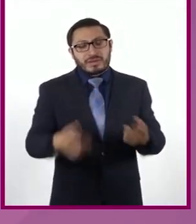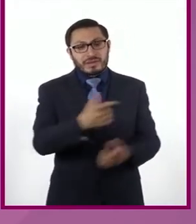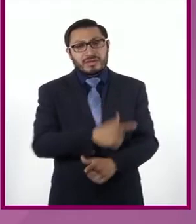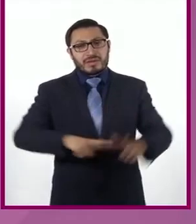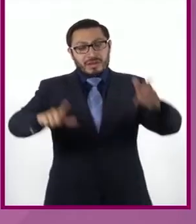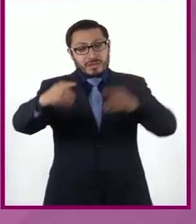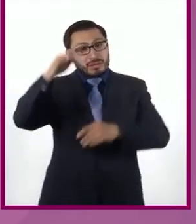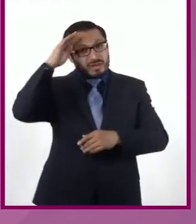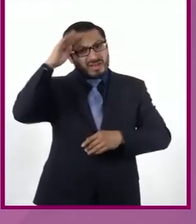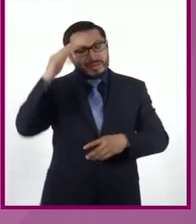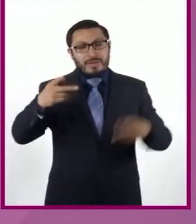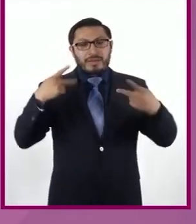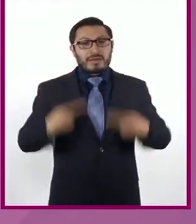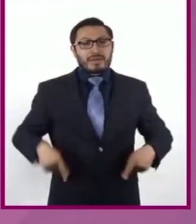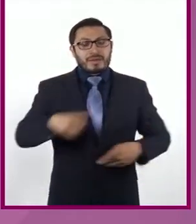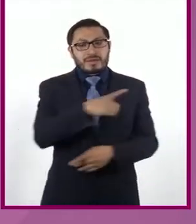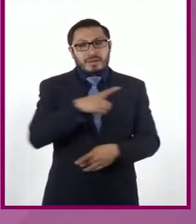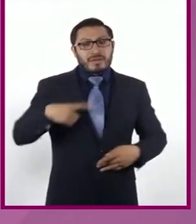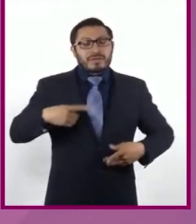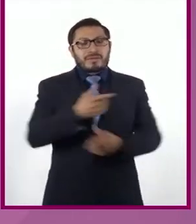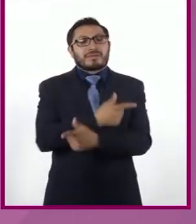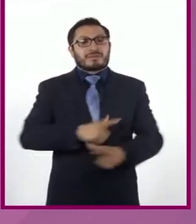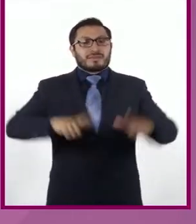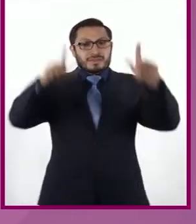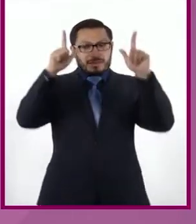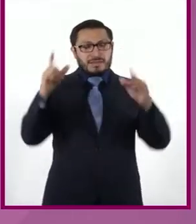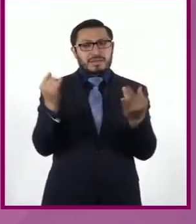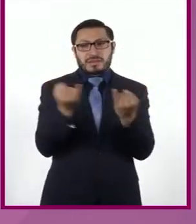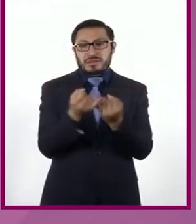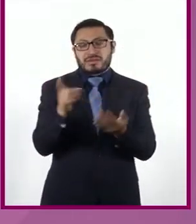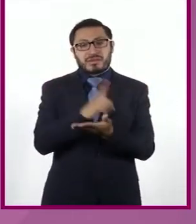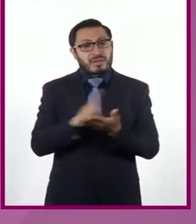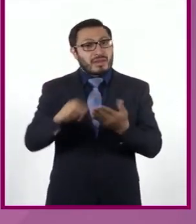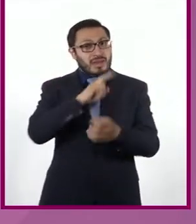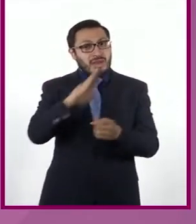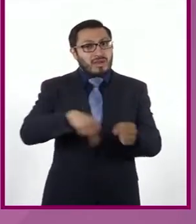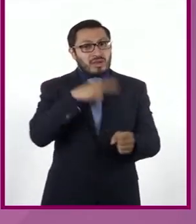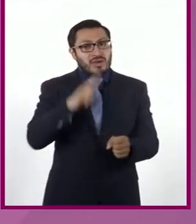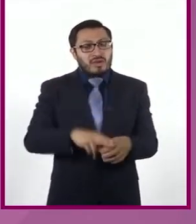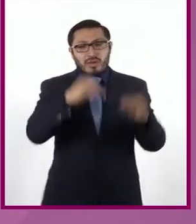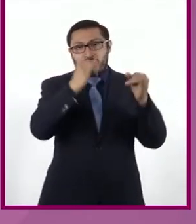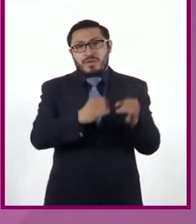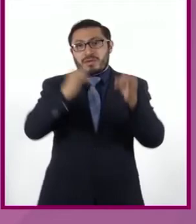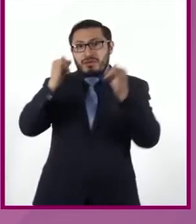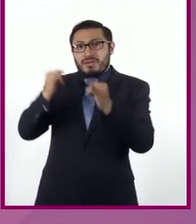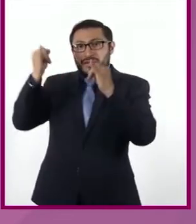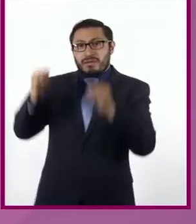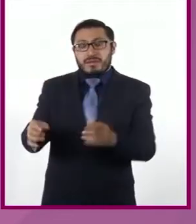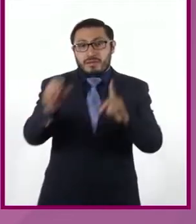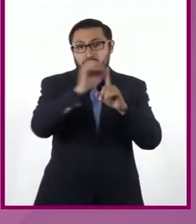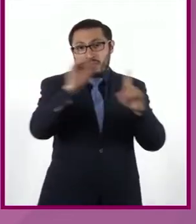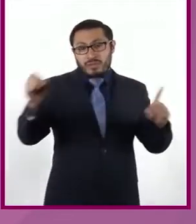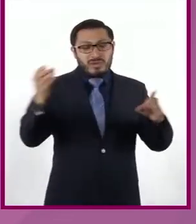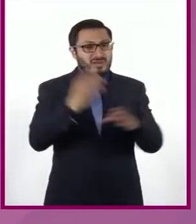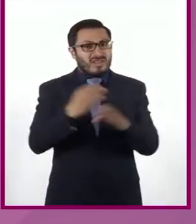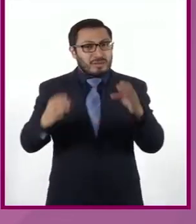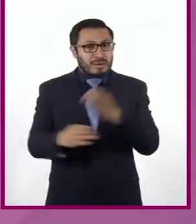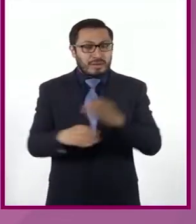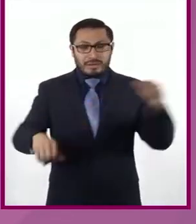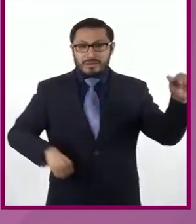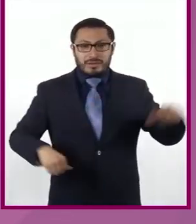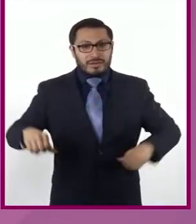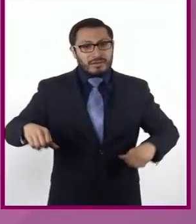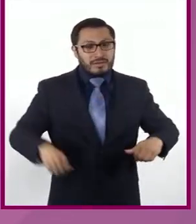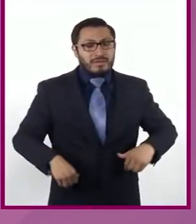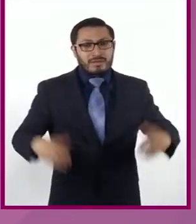que los seres humanos debían gozar de libertad como derecho natural de los individuos, para ordenar sus acciones y disponer